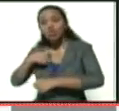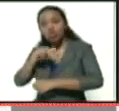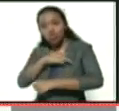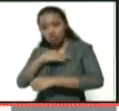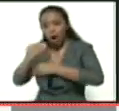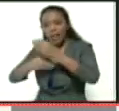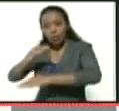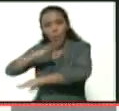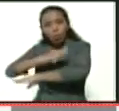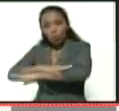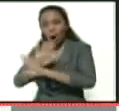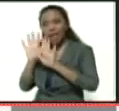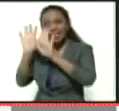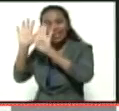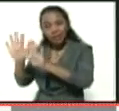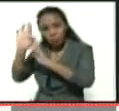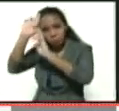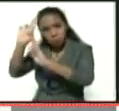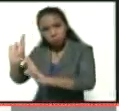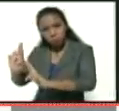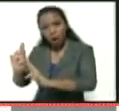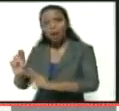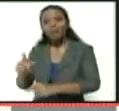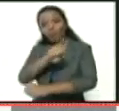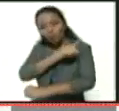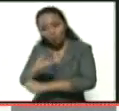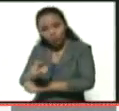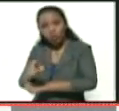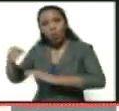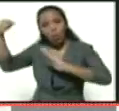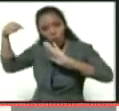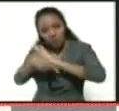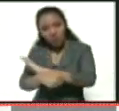esta forma, con una cuarentena radical, consciente,